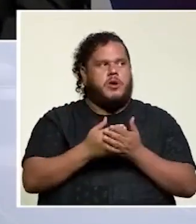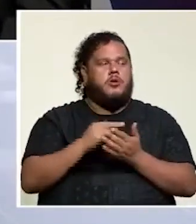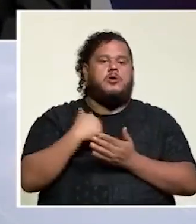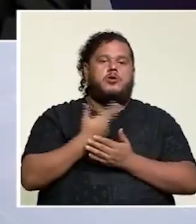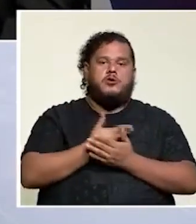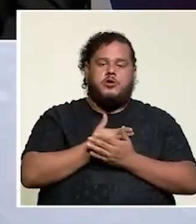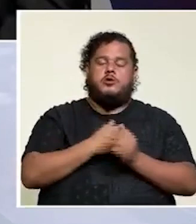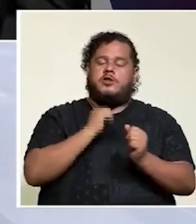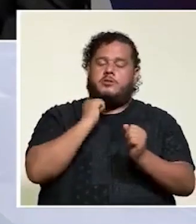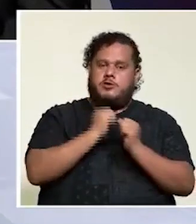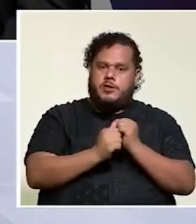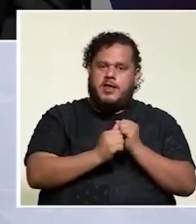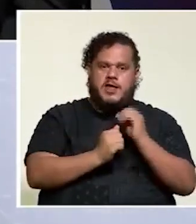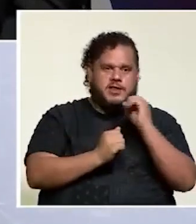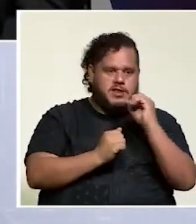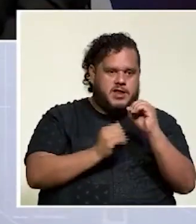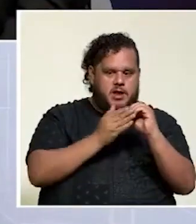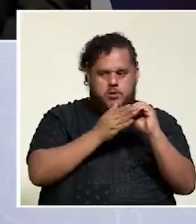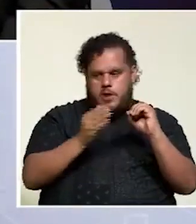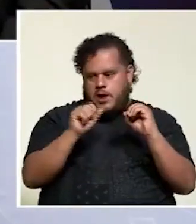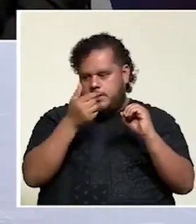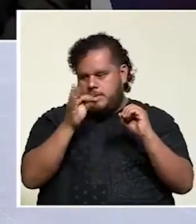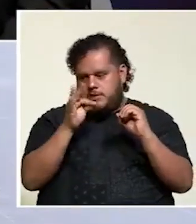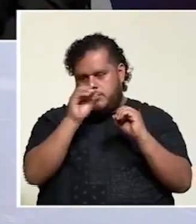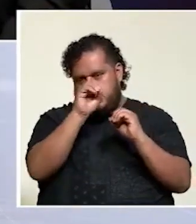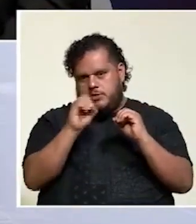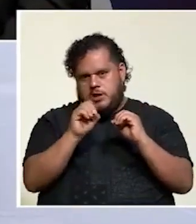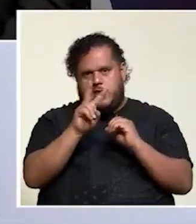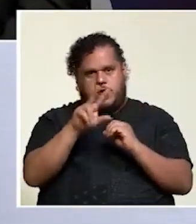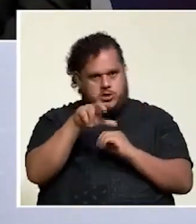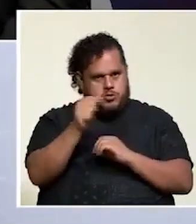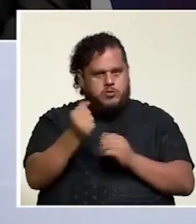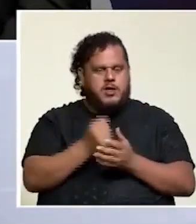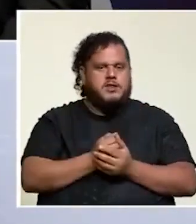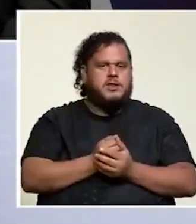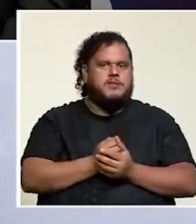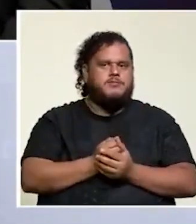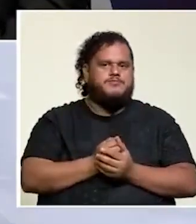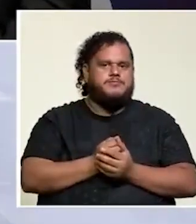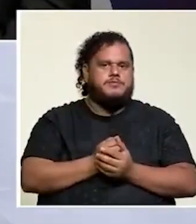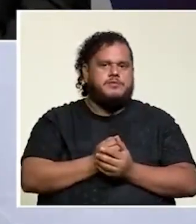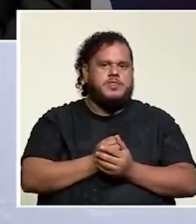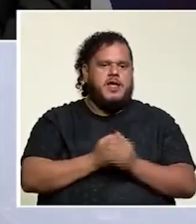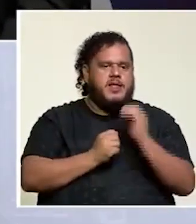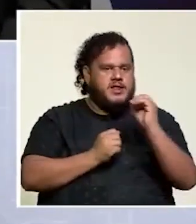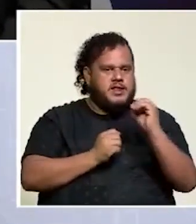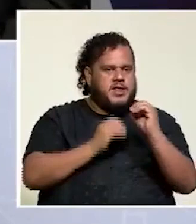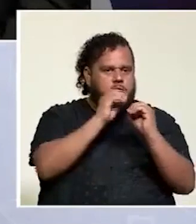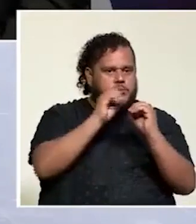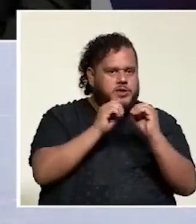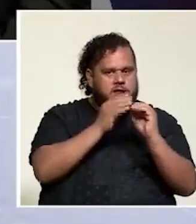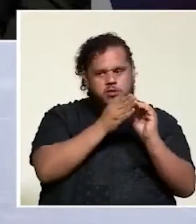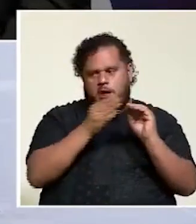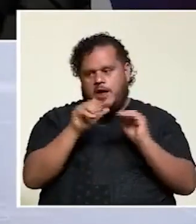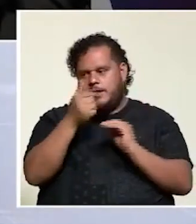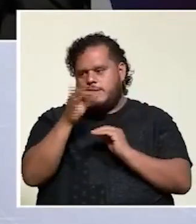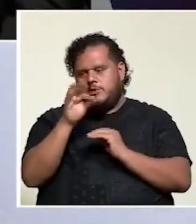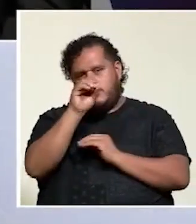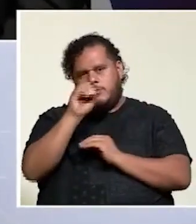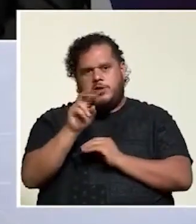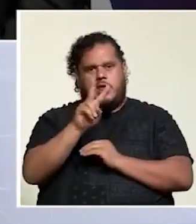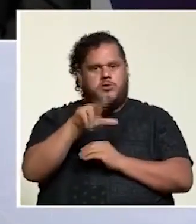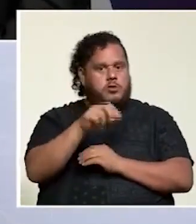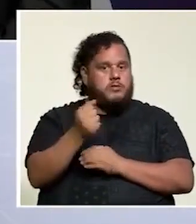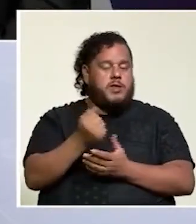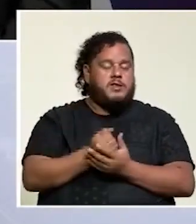hemos pasado de 0 a 19% en 2 meses, de 0 a 19% de conocimiento en 2